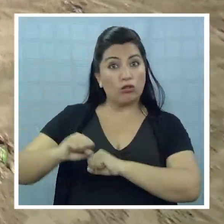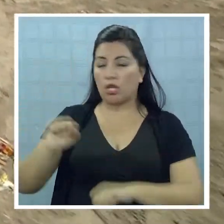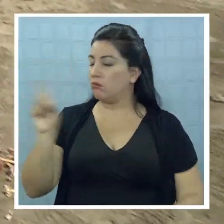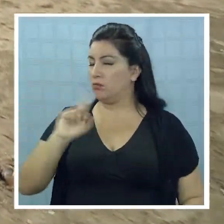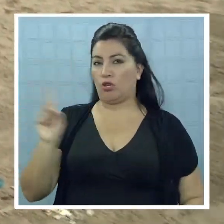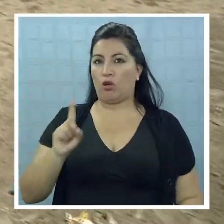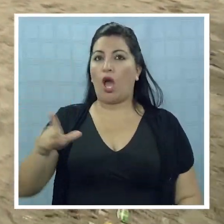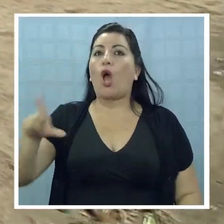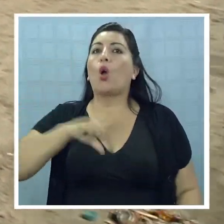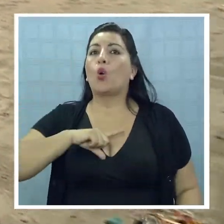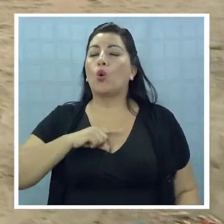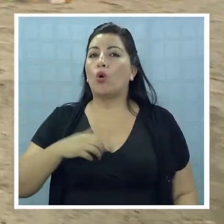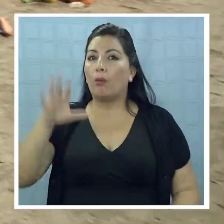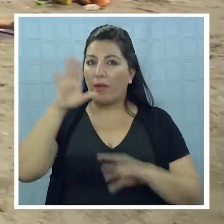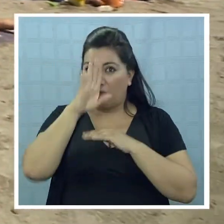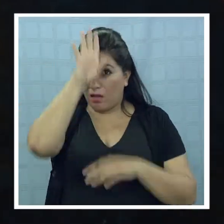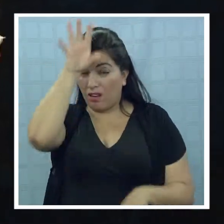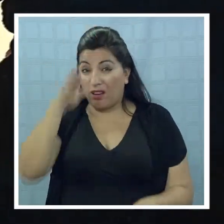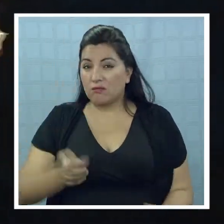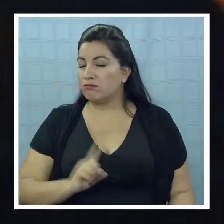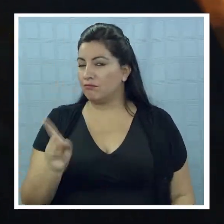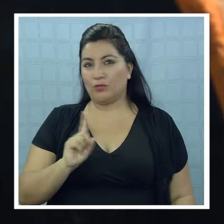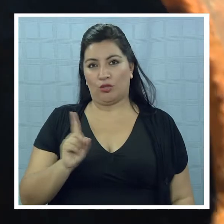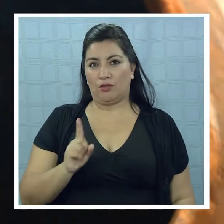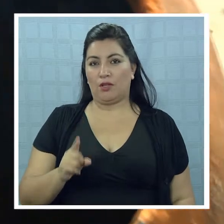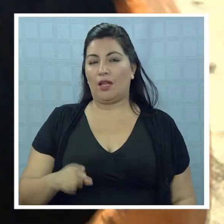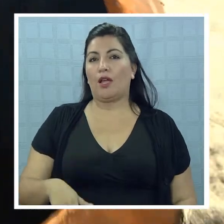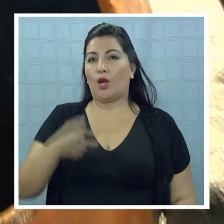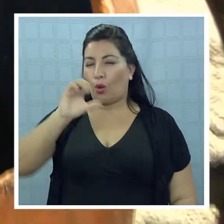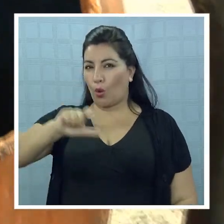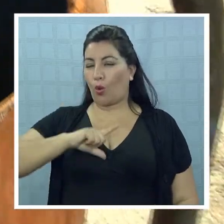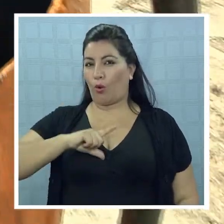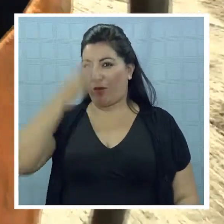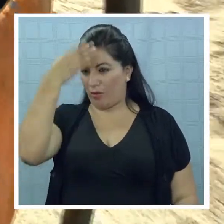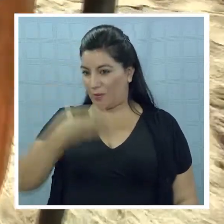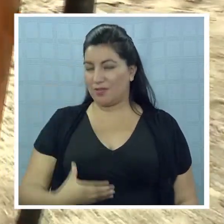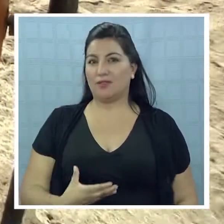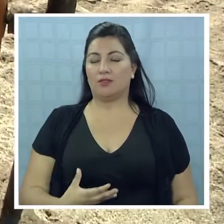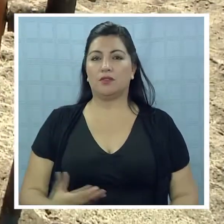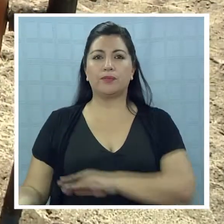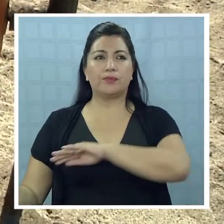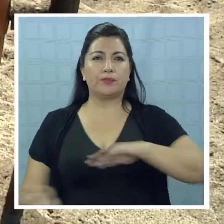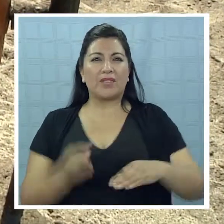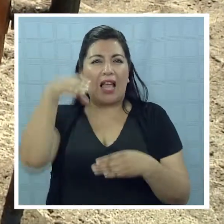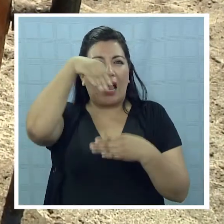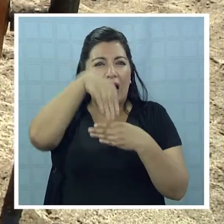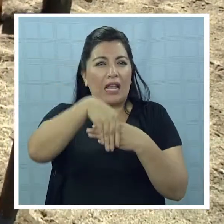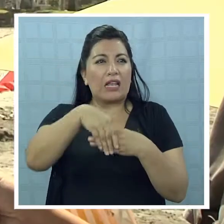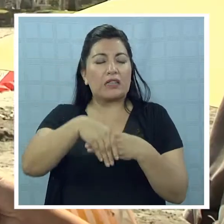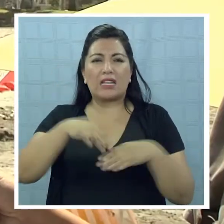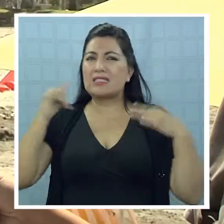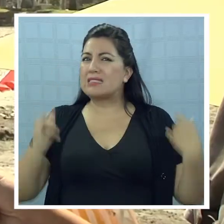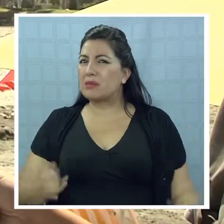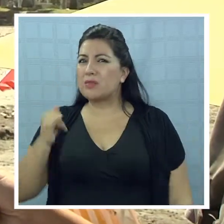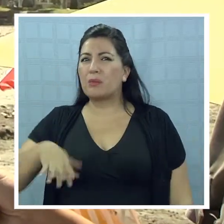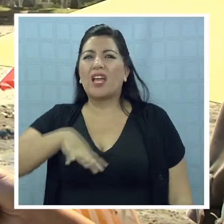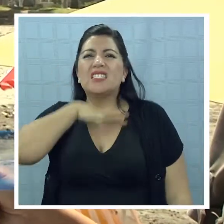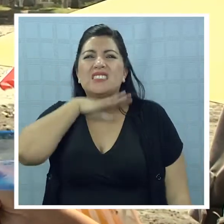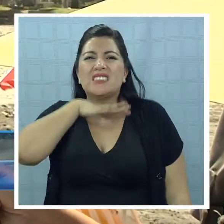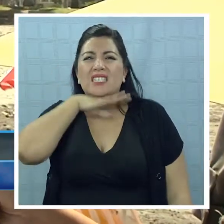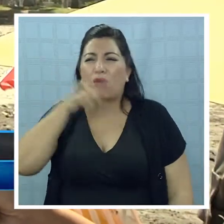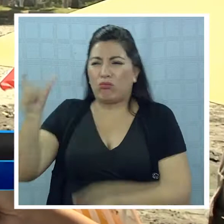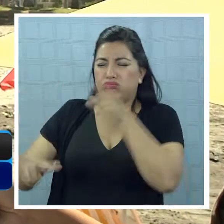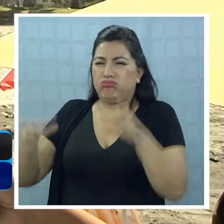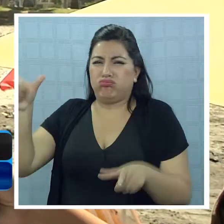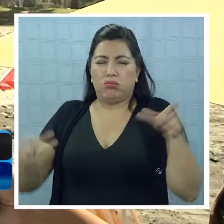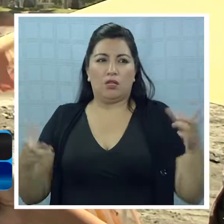culpa del animal, es de la persona que lleva el perro y lo hace defecar en cualquier parte. A la tarde sobre todo se llena de gente y si dejan cosas